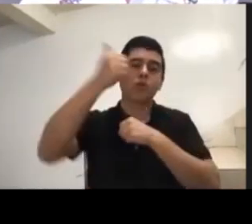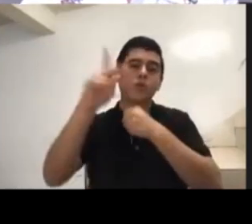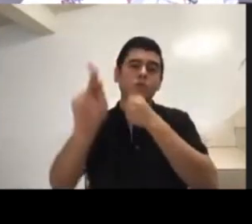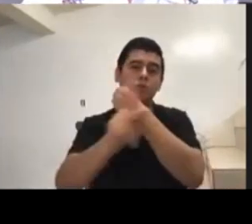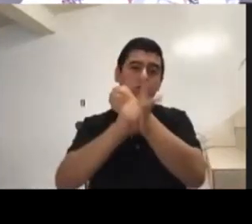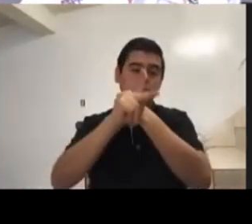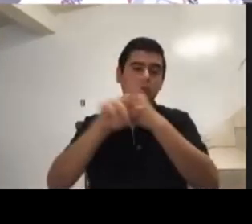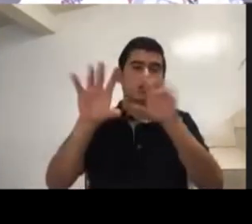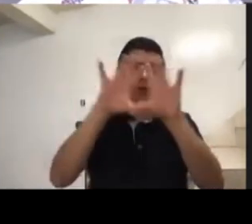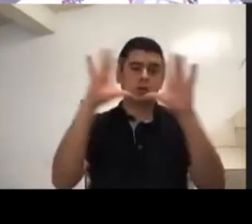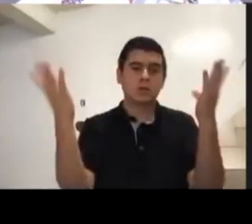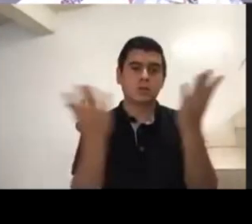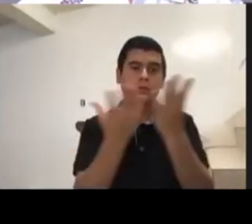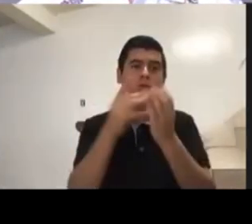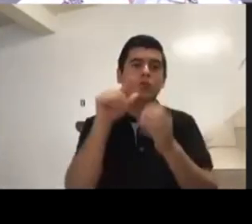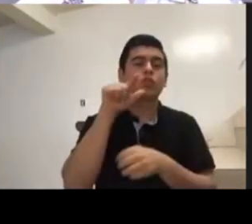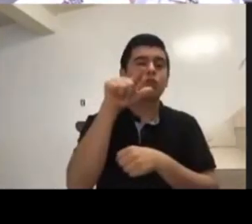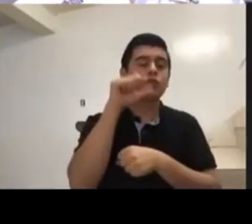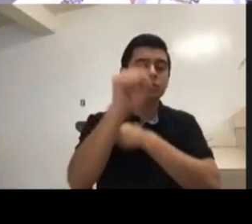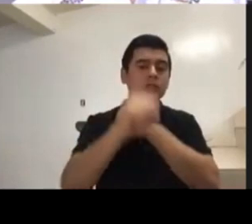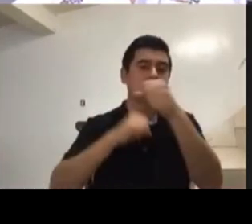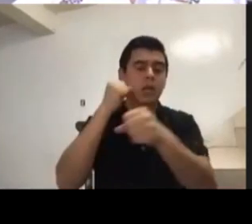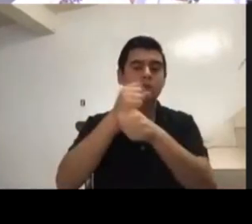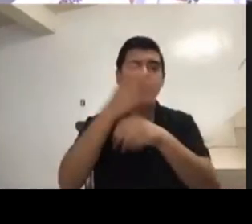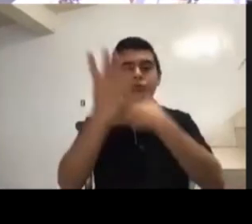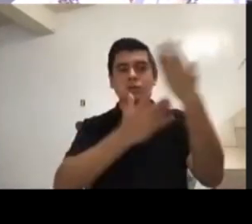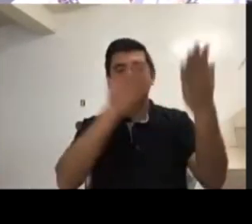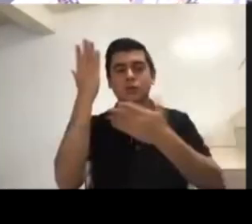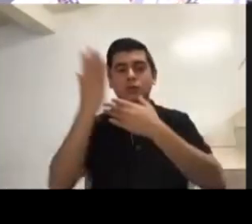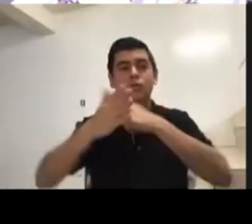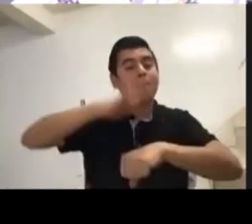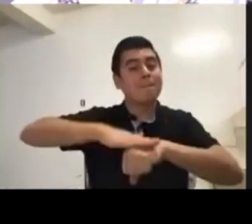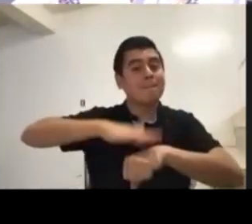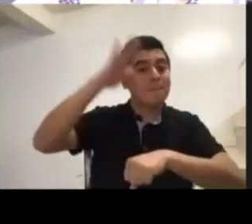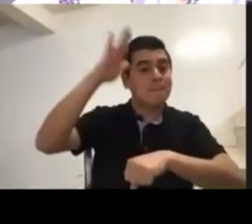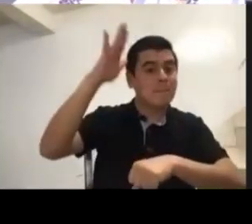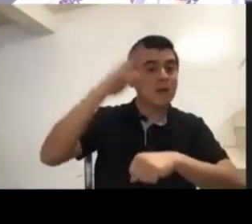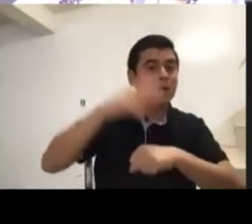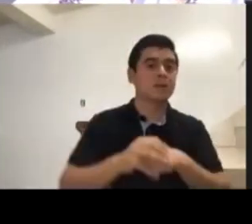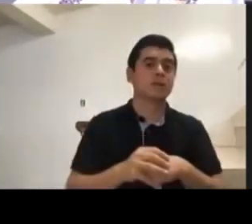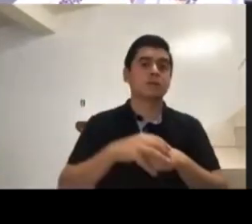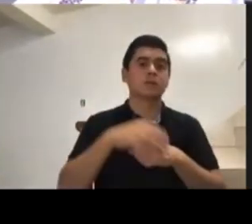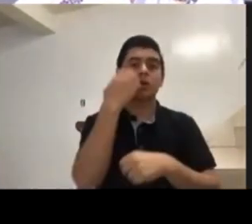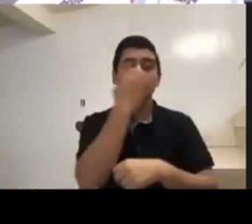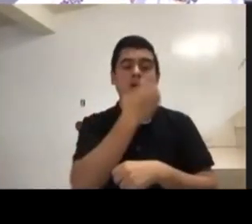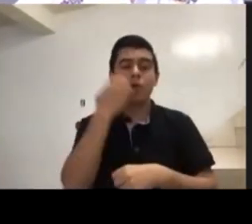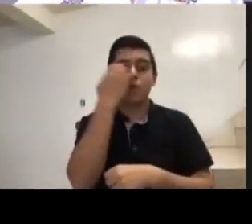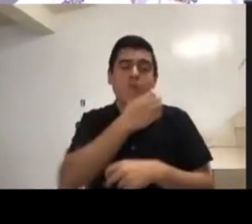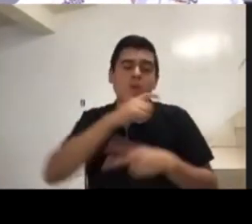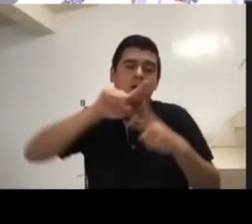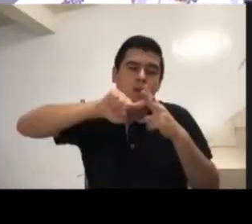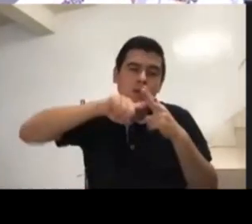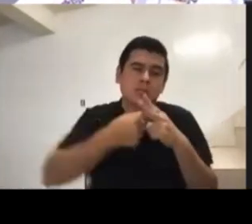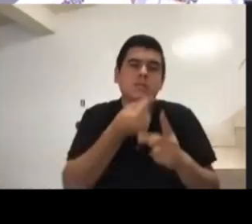preescolar. En México tenemos 3 años obligatorios del preescolar y eso